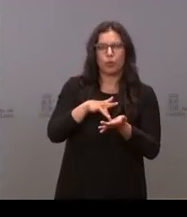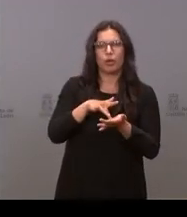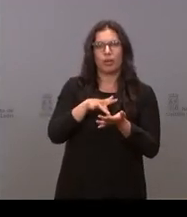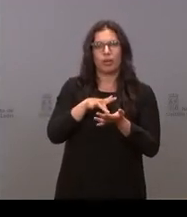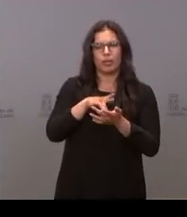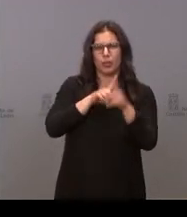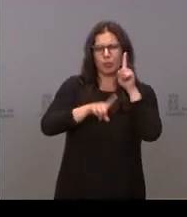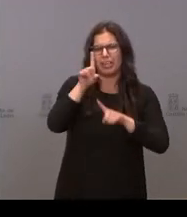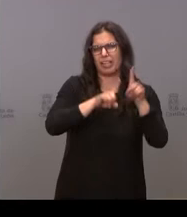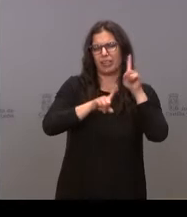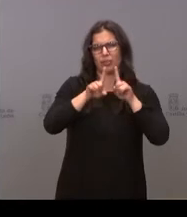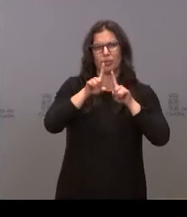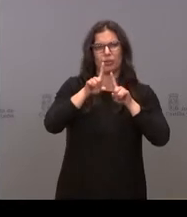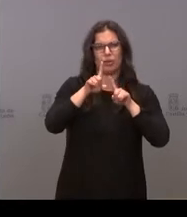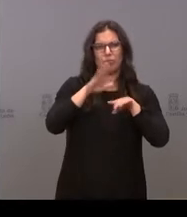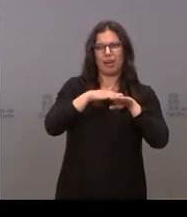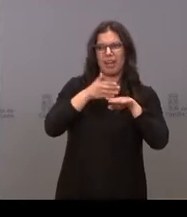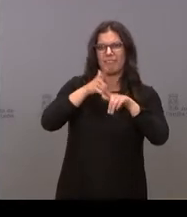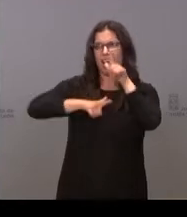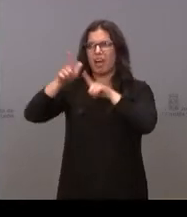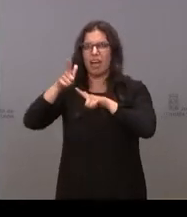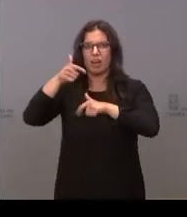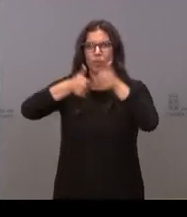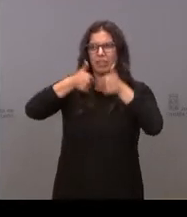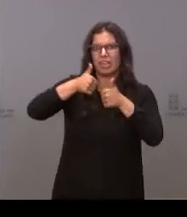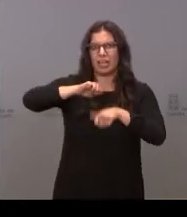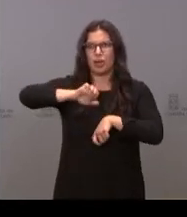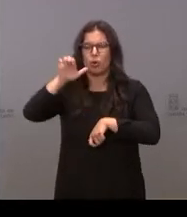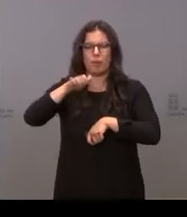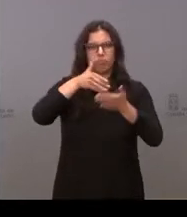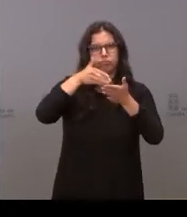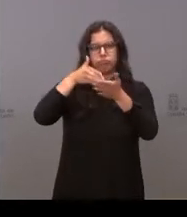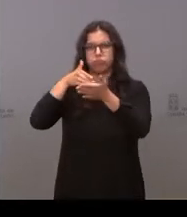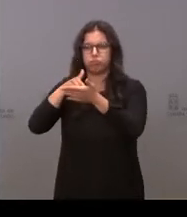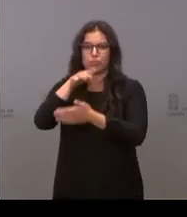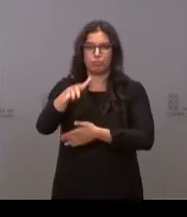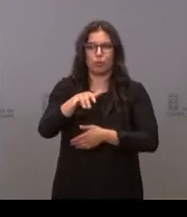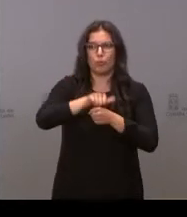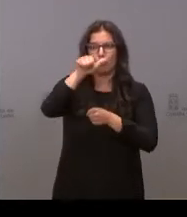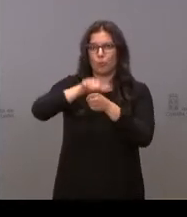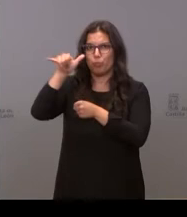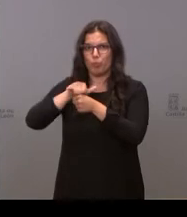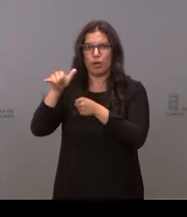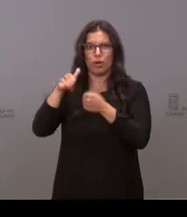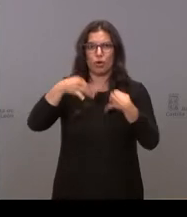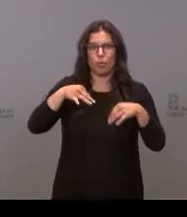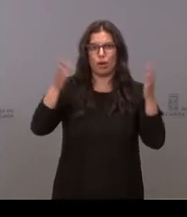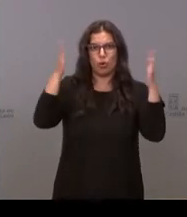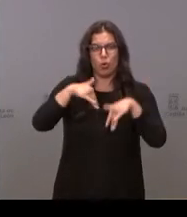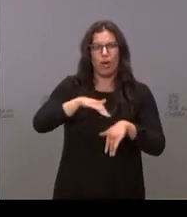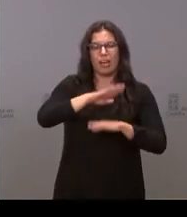muchísimas complicaciones para poder ir a competir en Europa, pues, puesto que no había vuelos de líneas regulares, no hemos